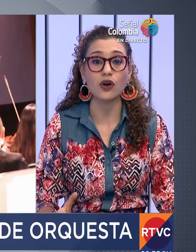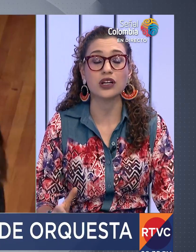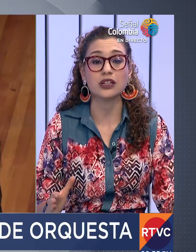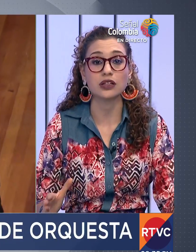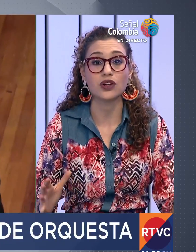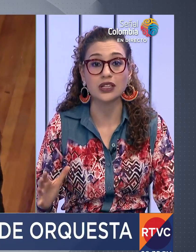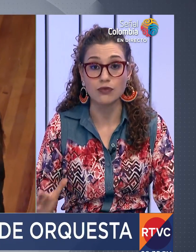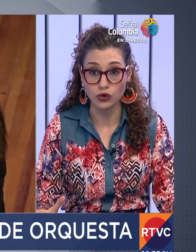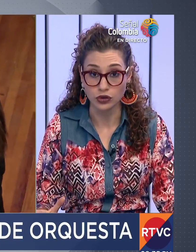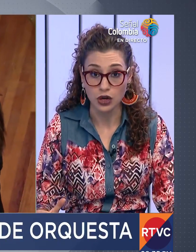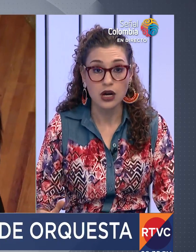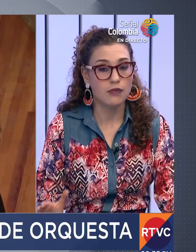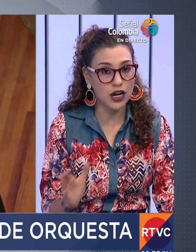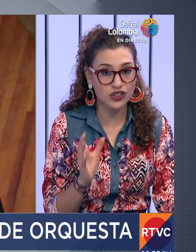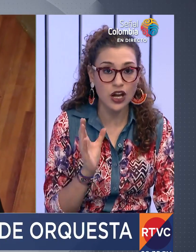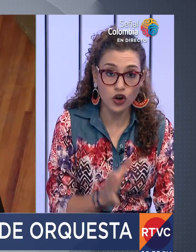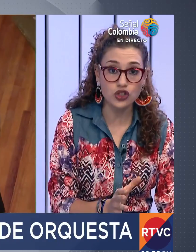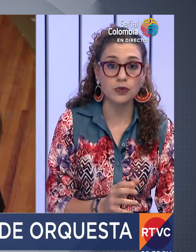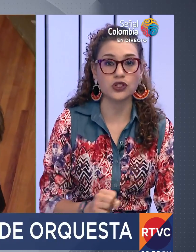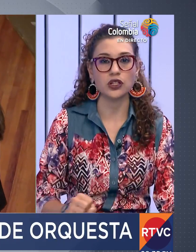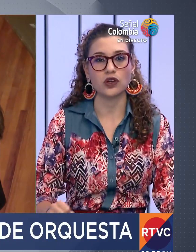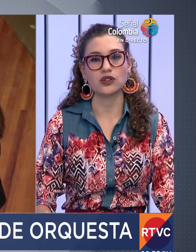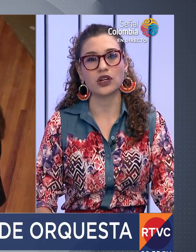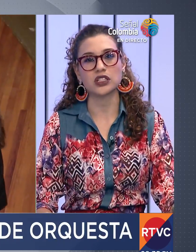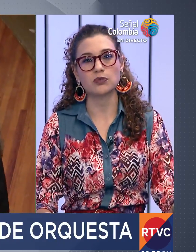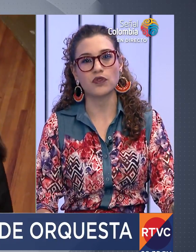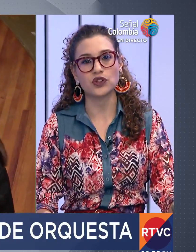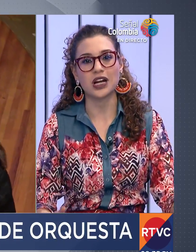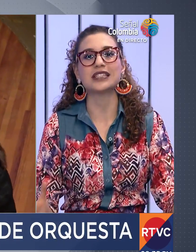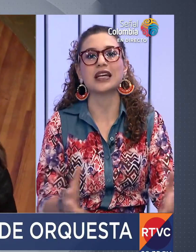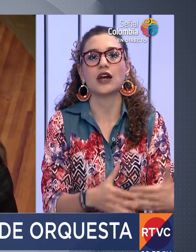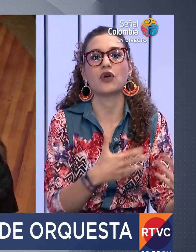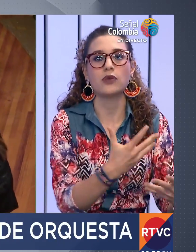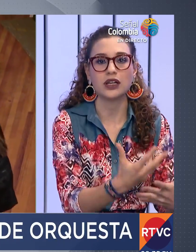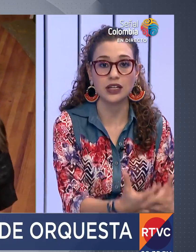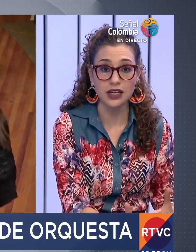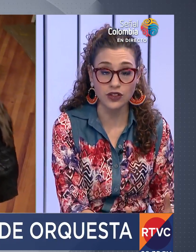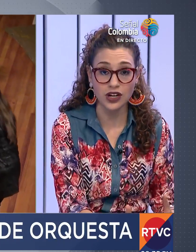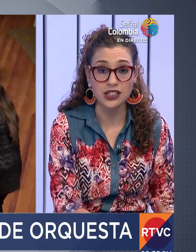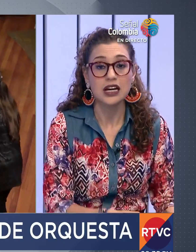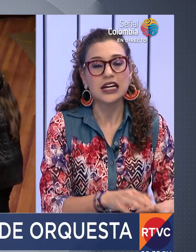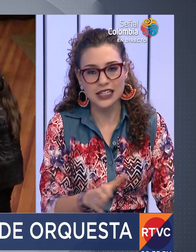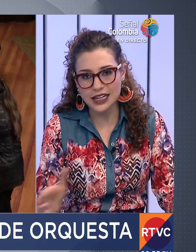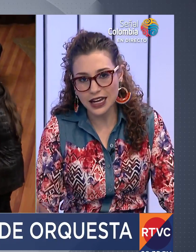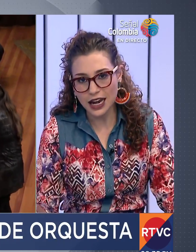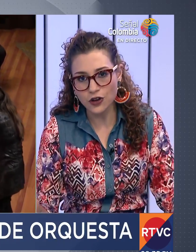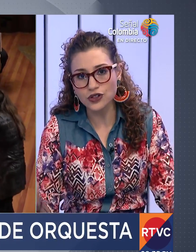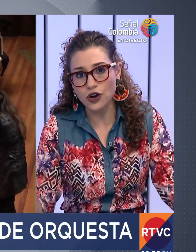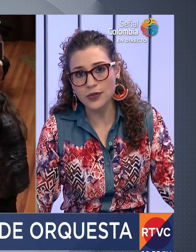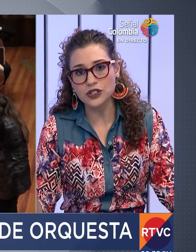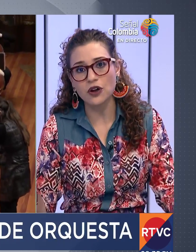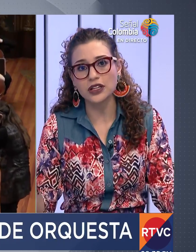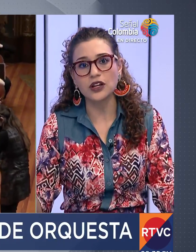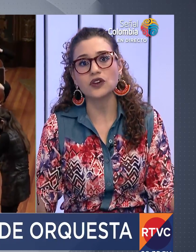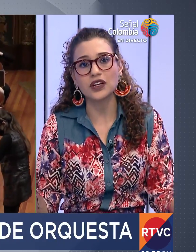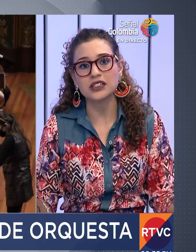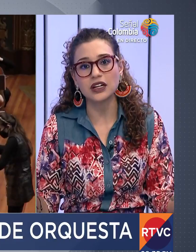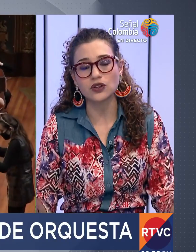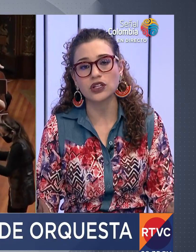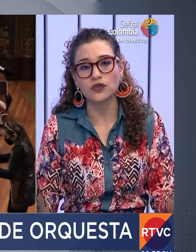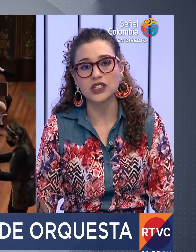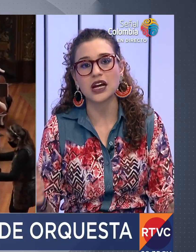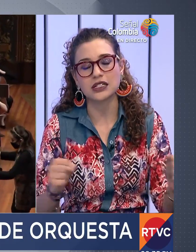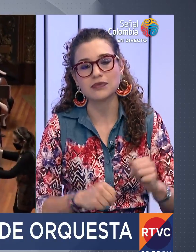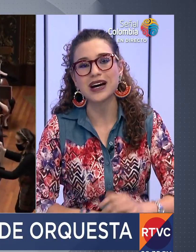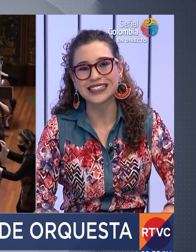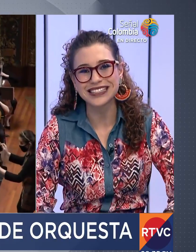lista de mejores directores del mundo. Menos del 8% de las orquestas profesionales tenían una mujer dirigiéndolas, y sin ir tan lejos, Colombia solo había tenido 3